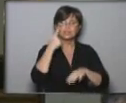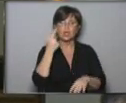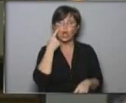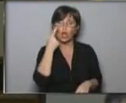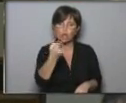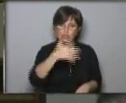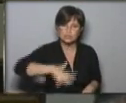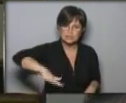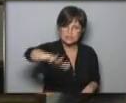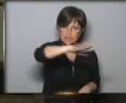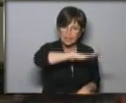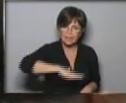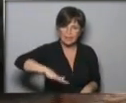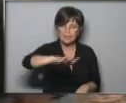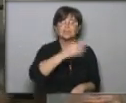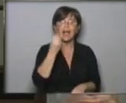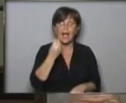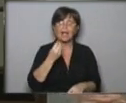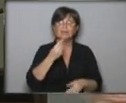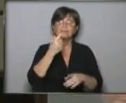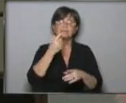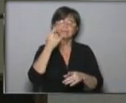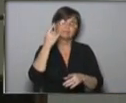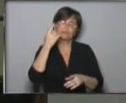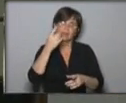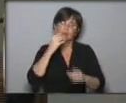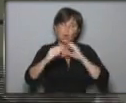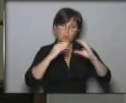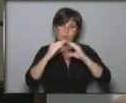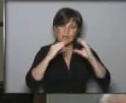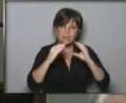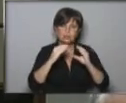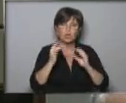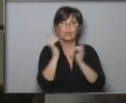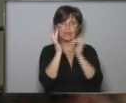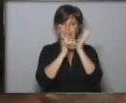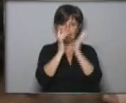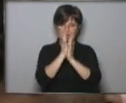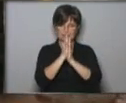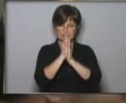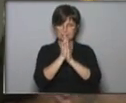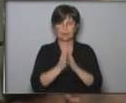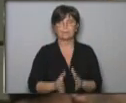todos vinculados a los medios de comunicación y la Iglesia.